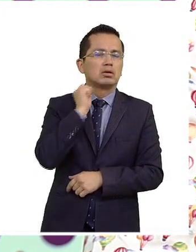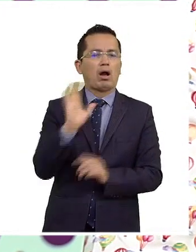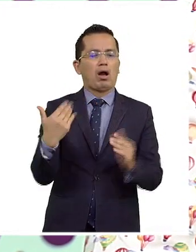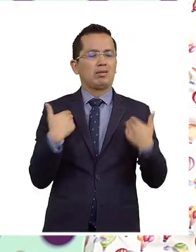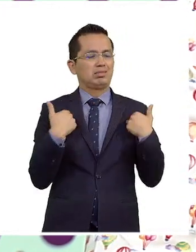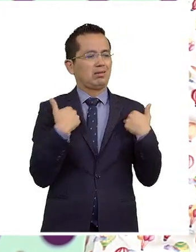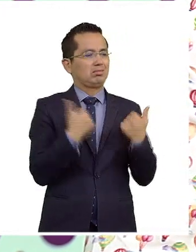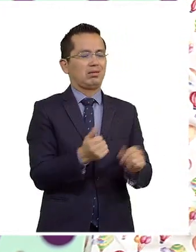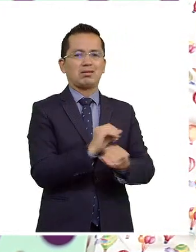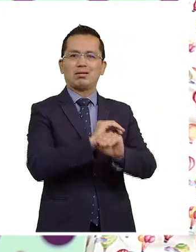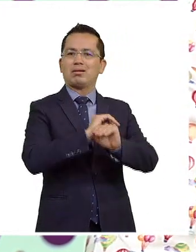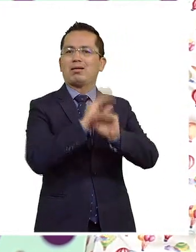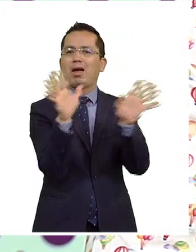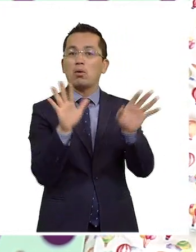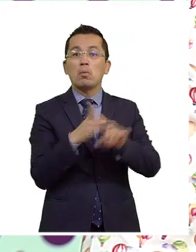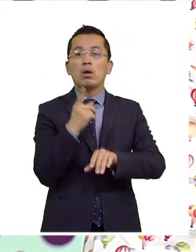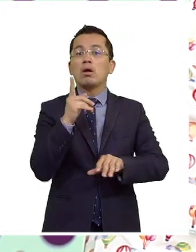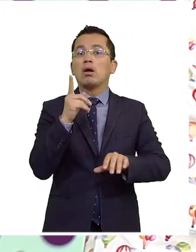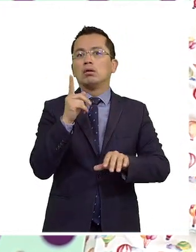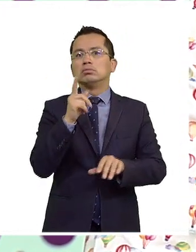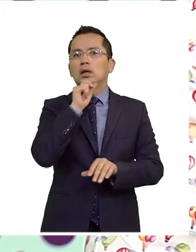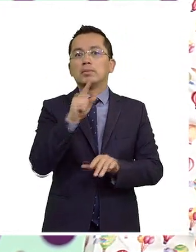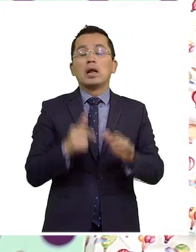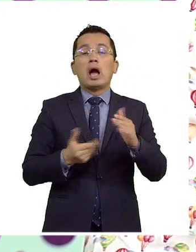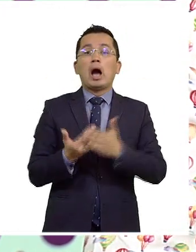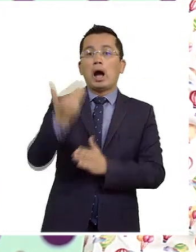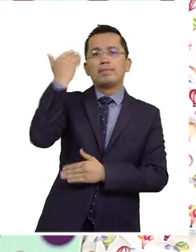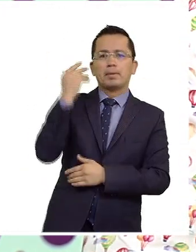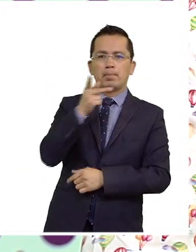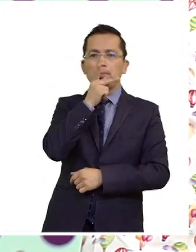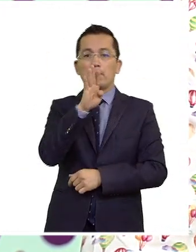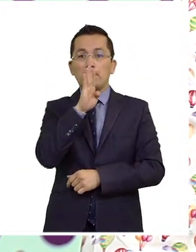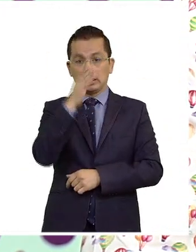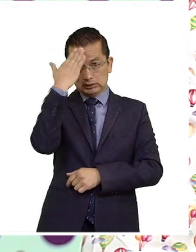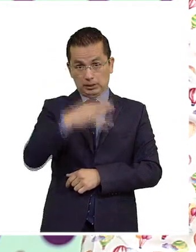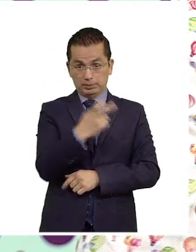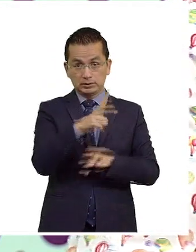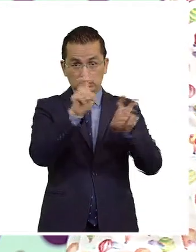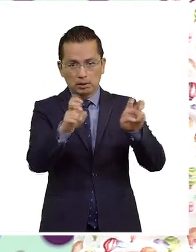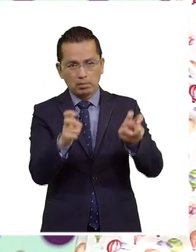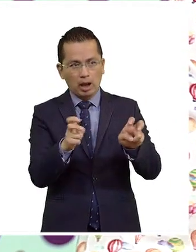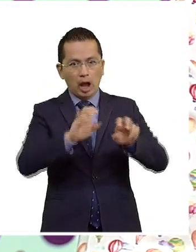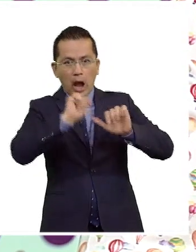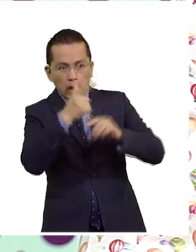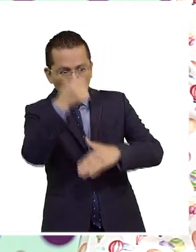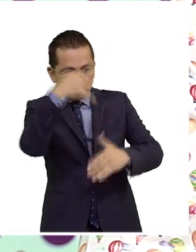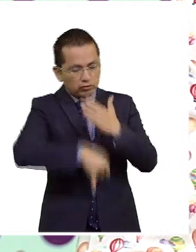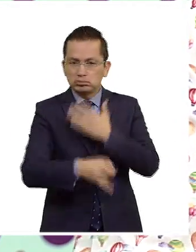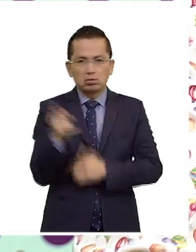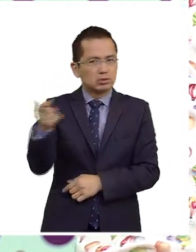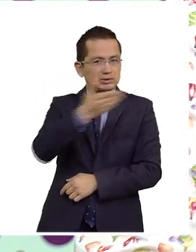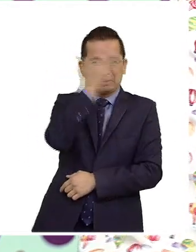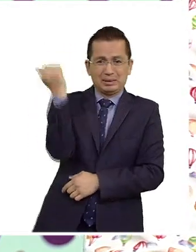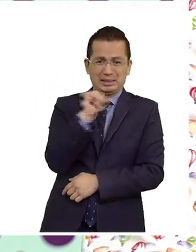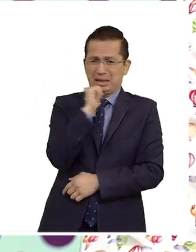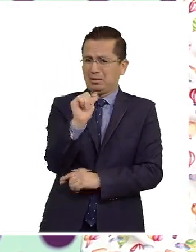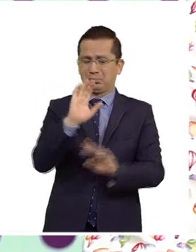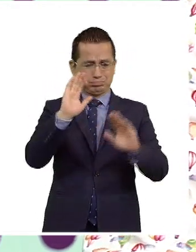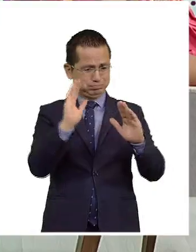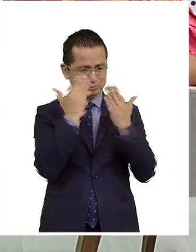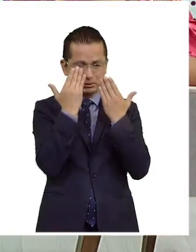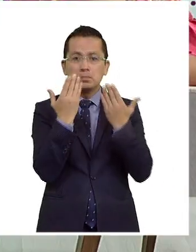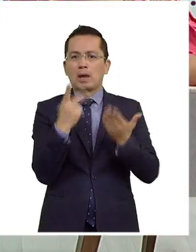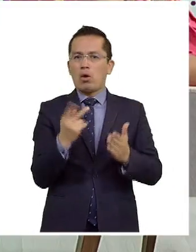papás, las mamás no tenían claridad de este tema. Ahora que ya es visible, pues comprenden que se puede generar desde la infancia.